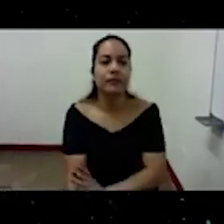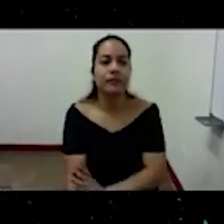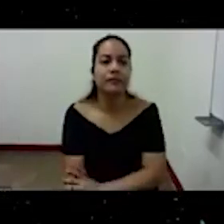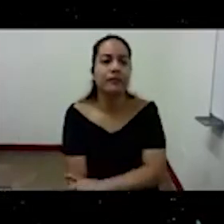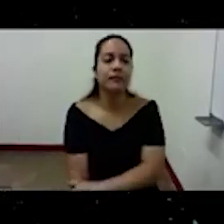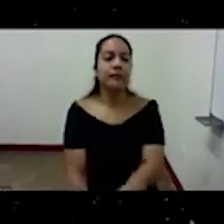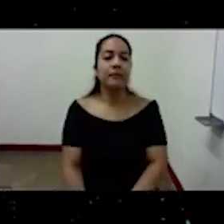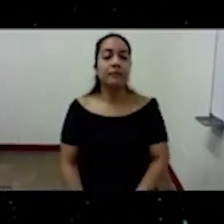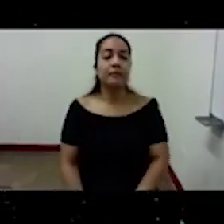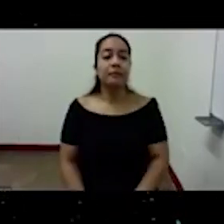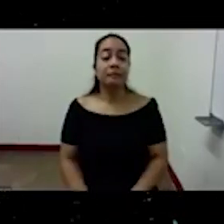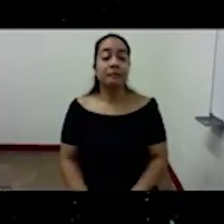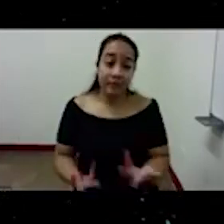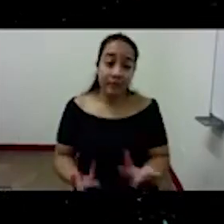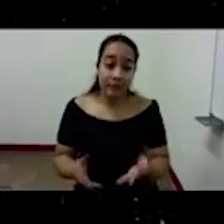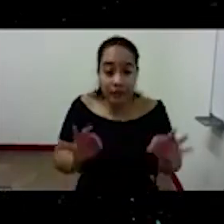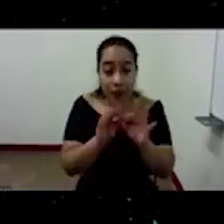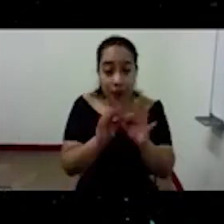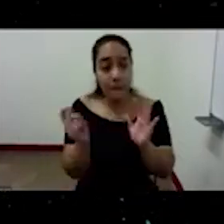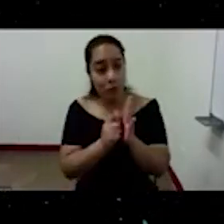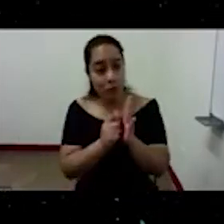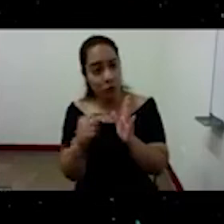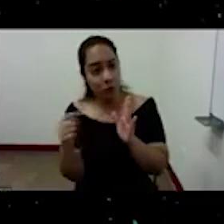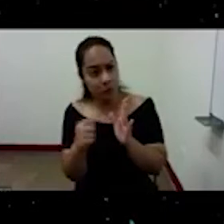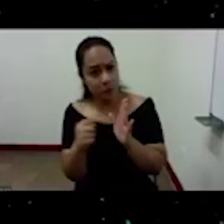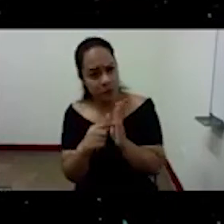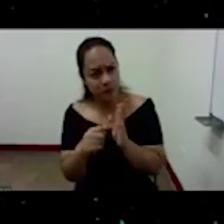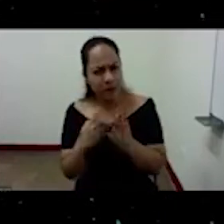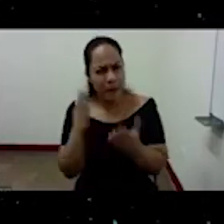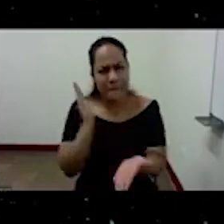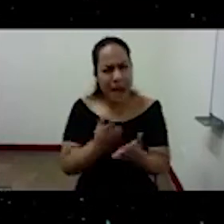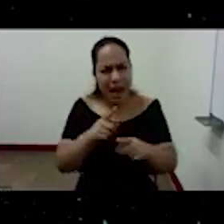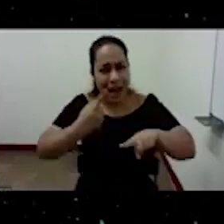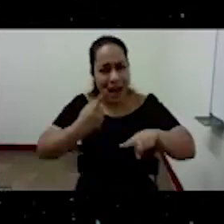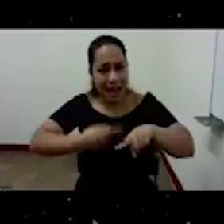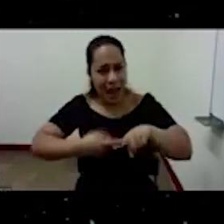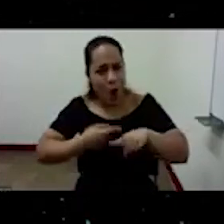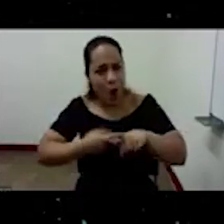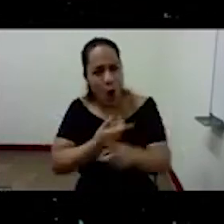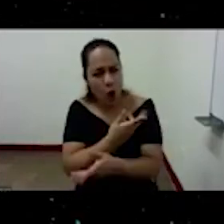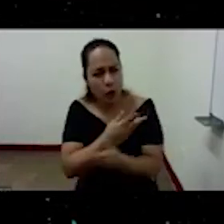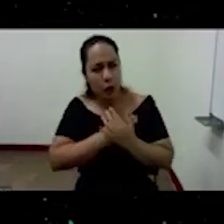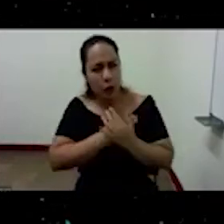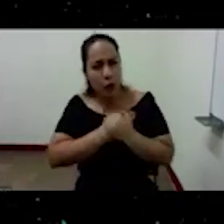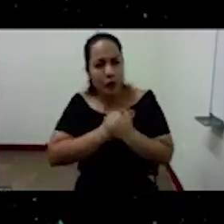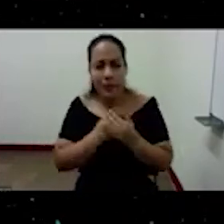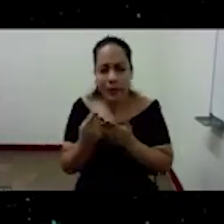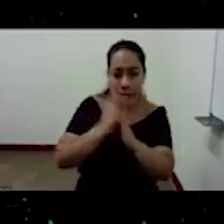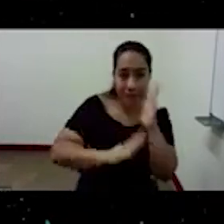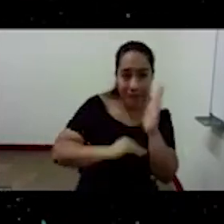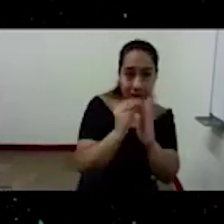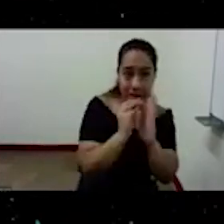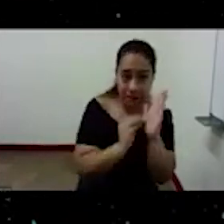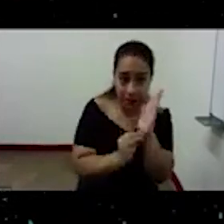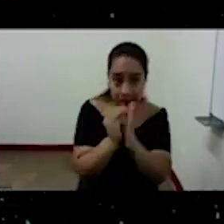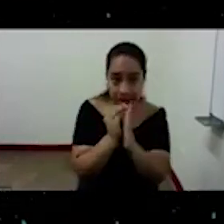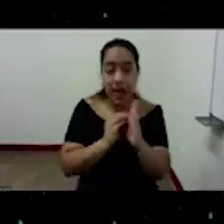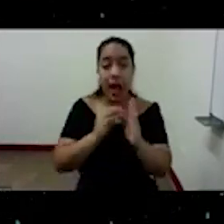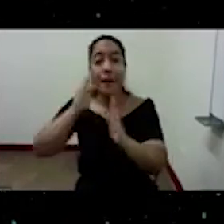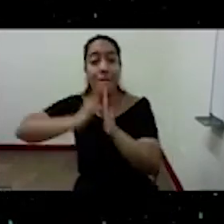En un sentido muy específico, la tragedia griega es profundamente pictórica y la pintura profundamente